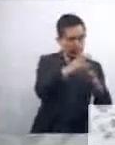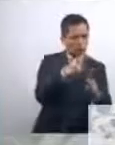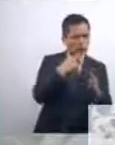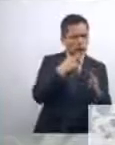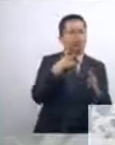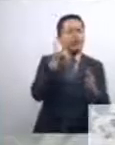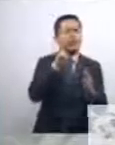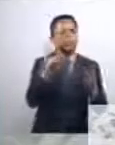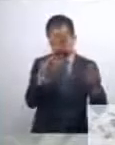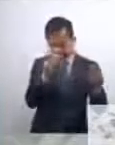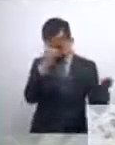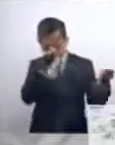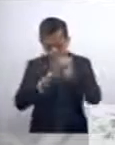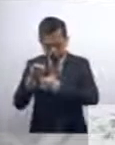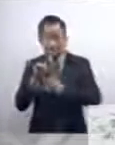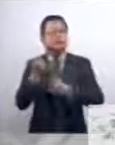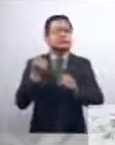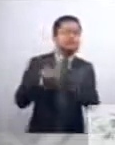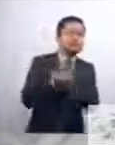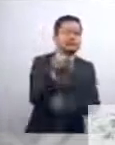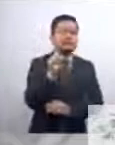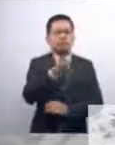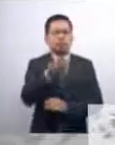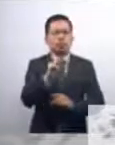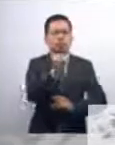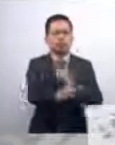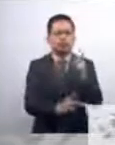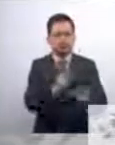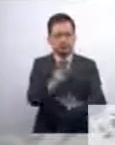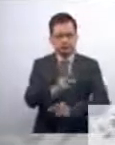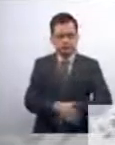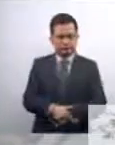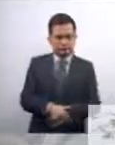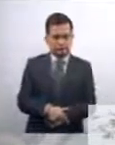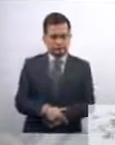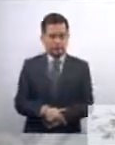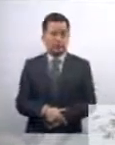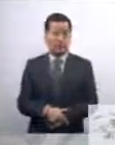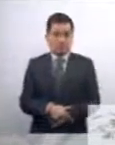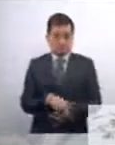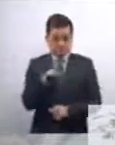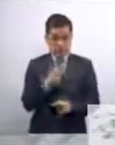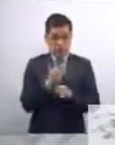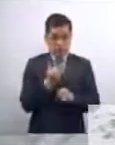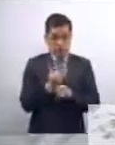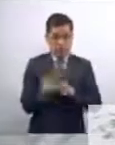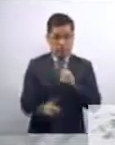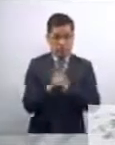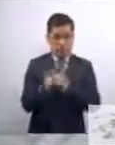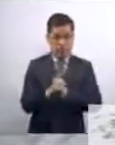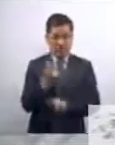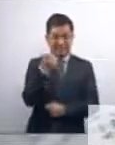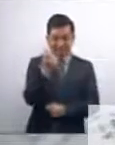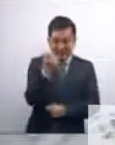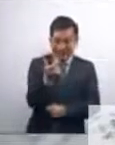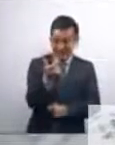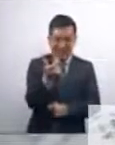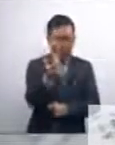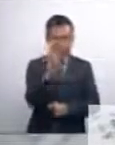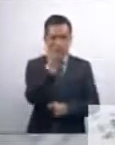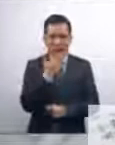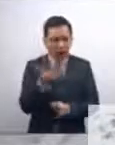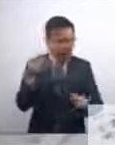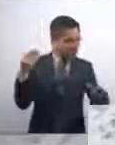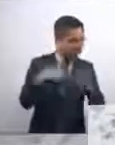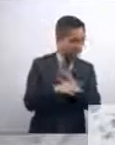básicas, en el contexto de crisis es indispensable poner el dinero a circular e invertir. Mucho de esto se